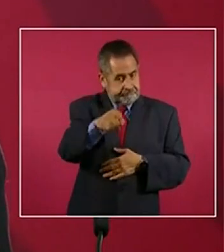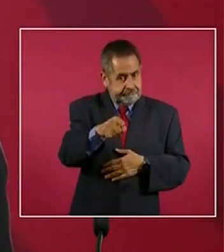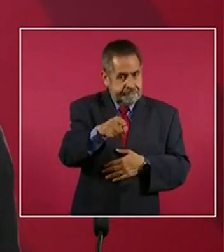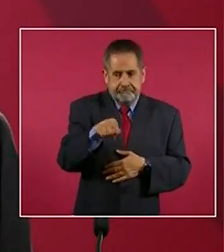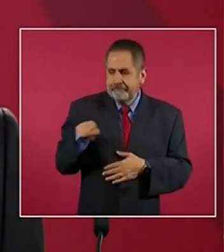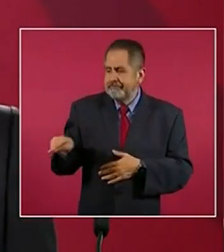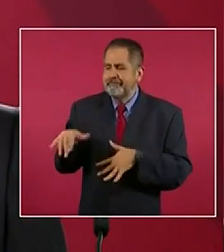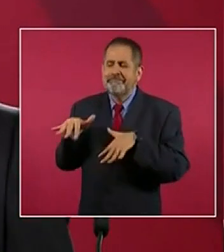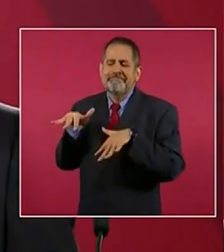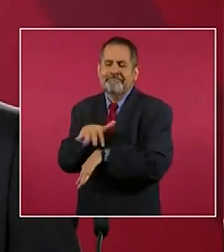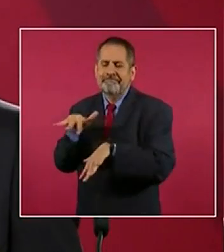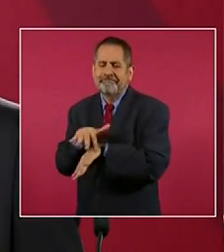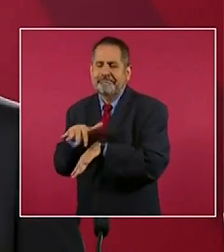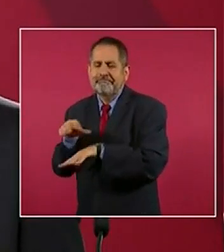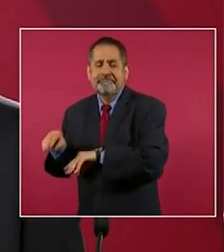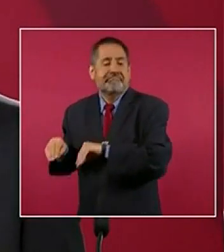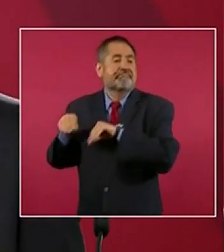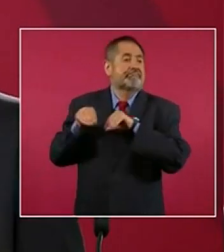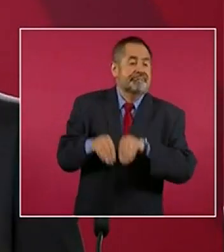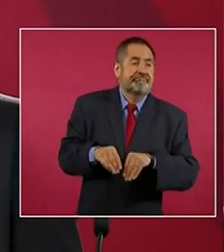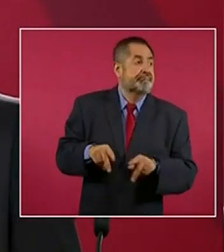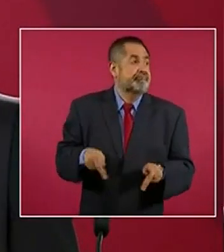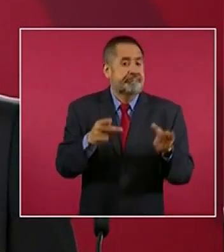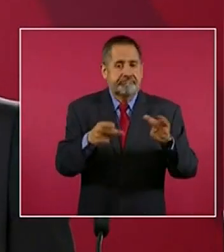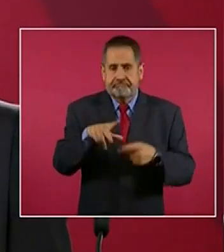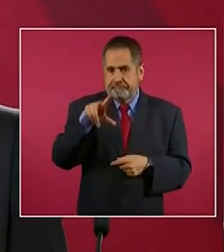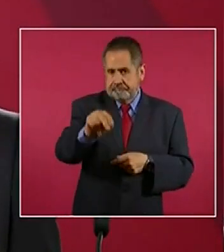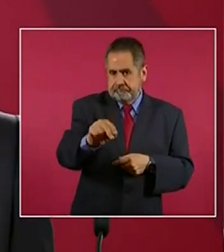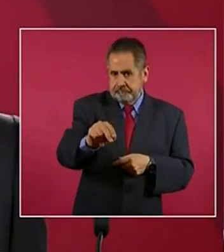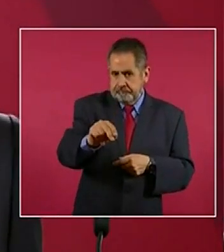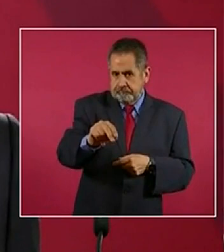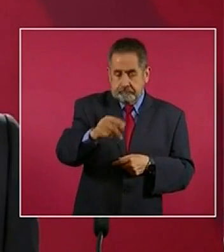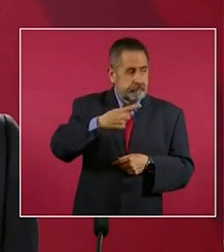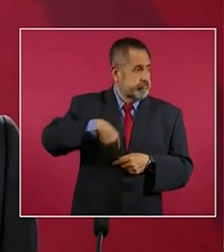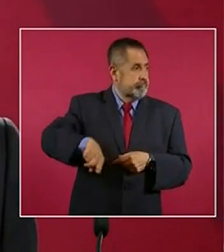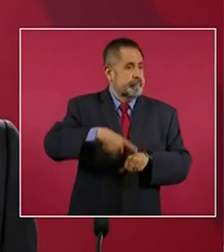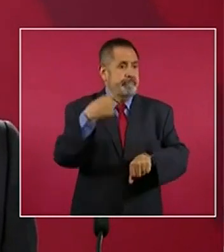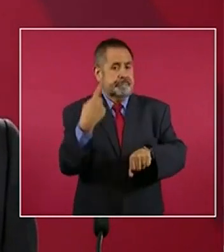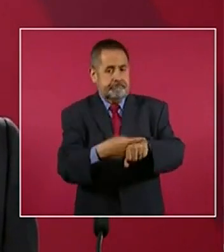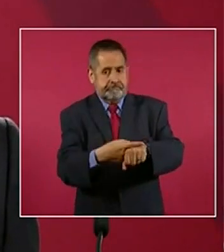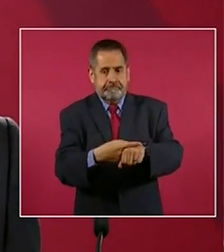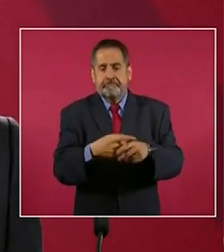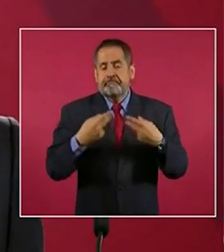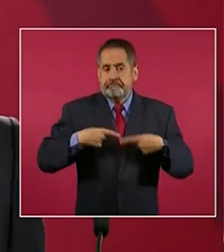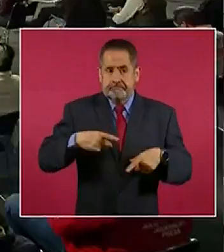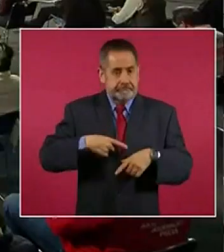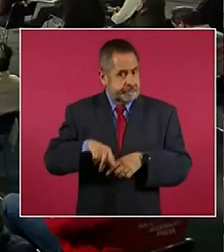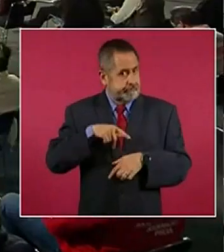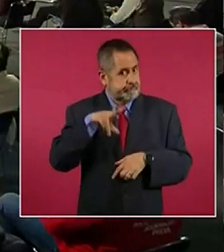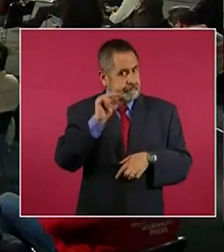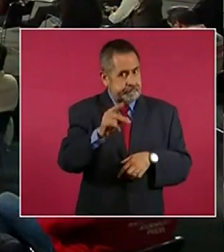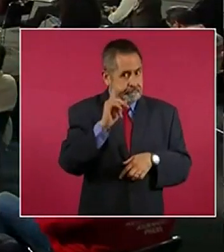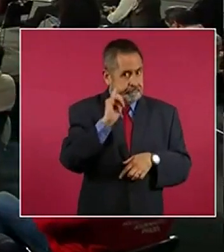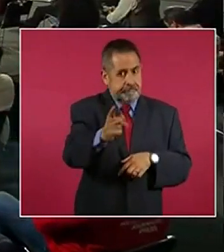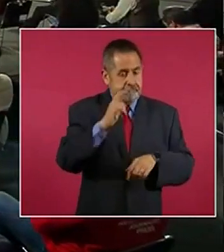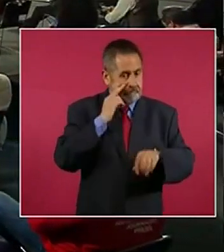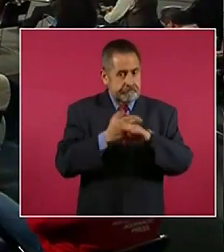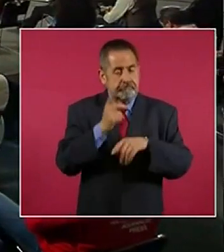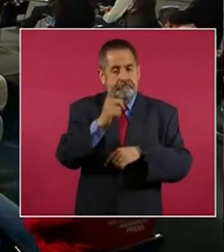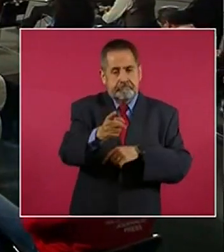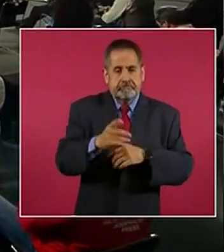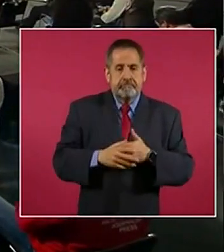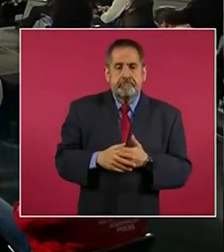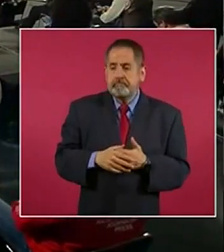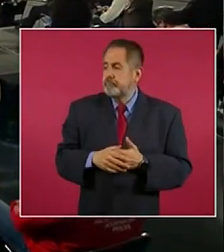para las policías municipales. Eso ya está en la Constitución. Ya estaba en la Constitución, ya estaba en las leyes y el gobierno